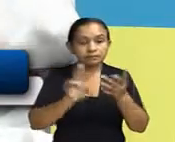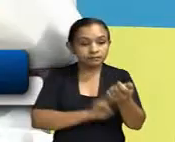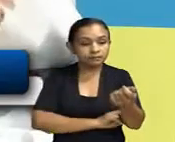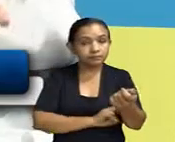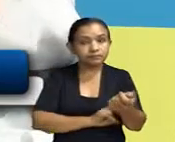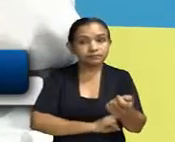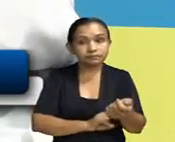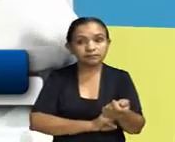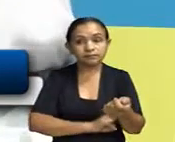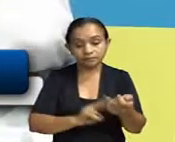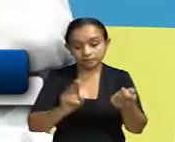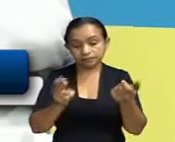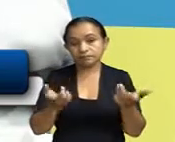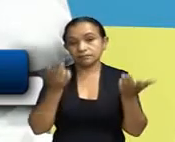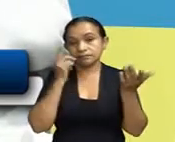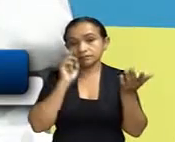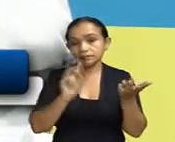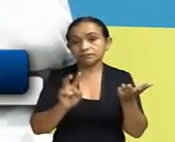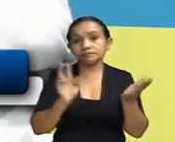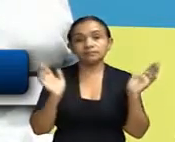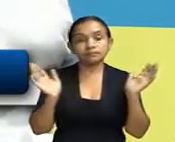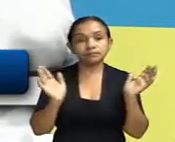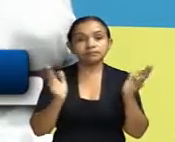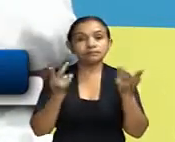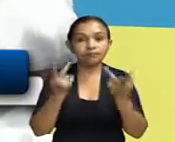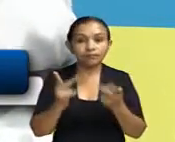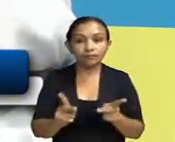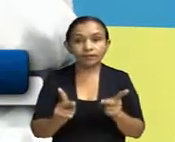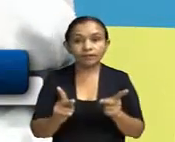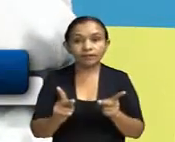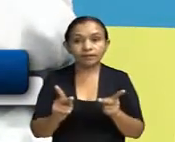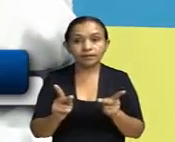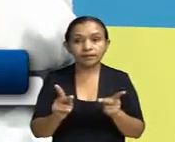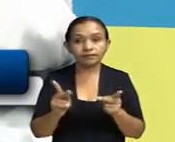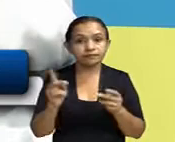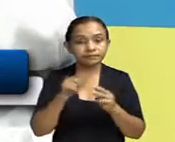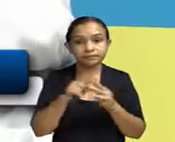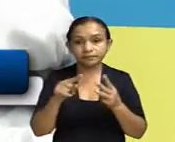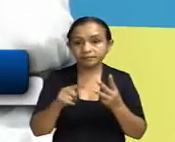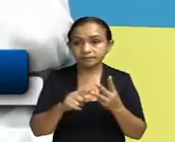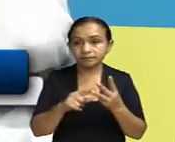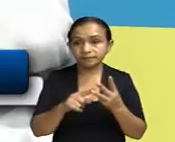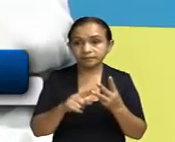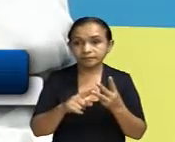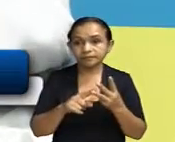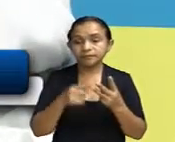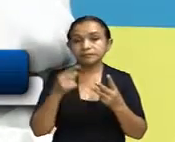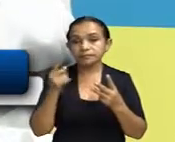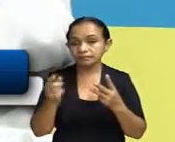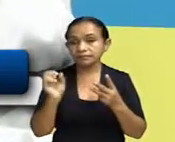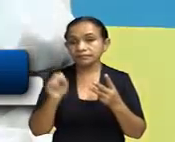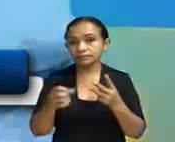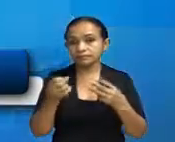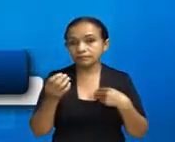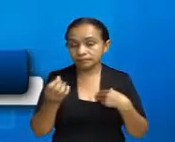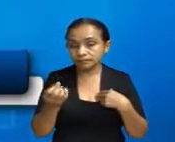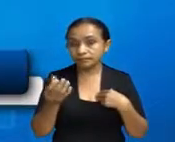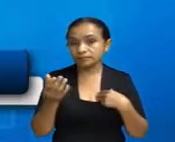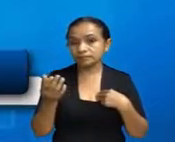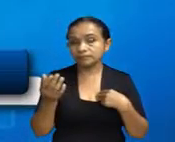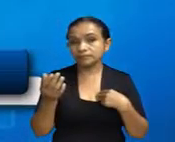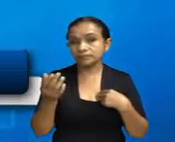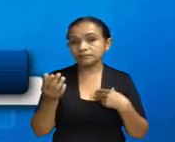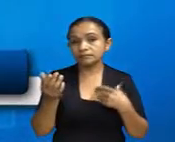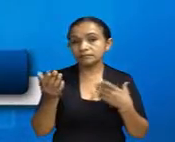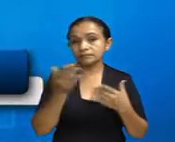hay que checarse y revisarse, ¿ves? Pero lo típico son los tres. Si tiene 3 de 3, dolor torácico en tórax